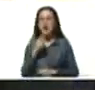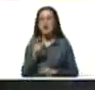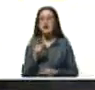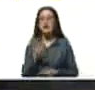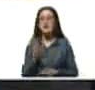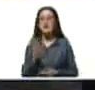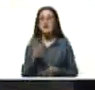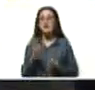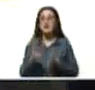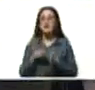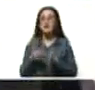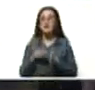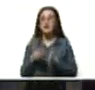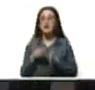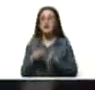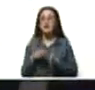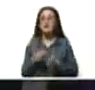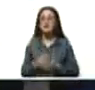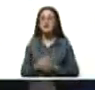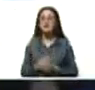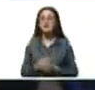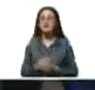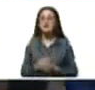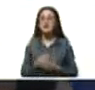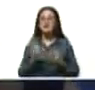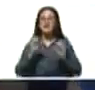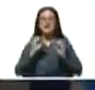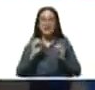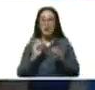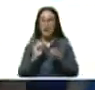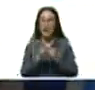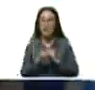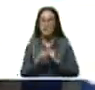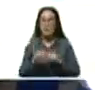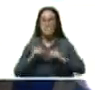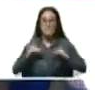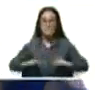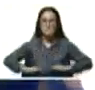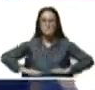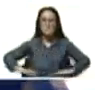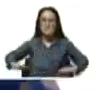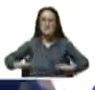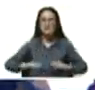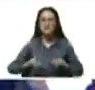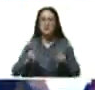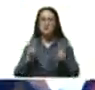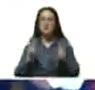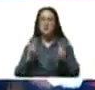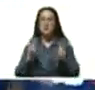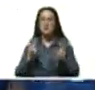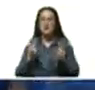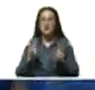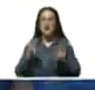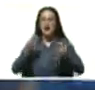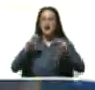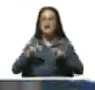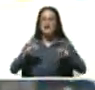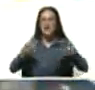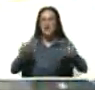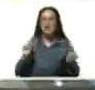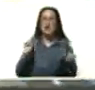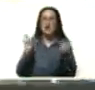renovación del tren. Lo hacemos desde cero, hacemos el cambio de piso, hacemos nueva redistribución de asientos. Como usted